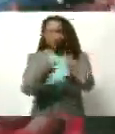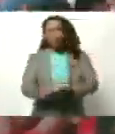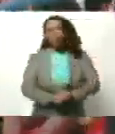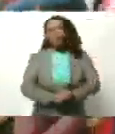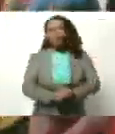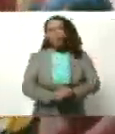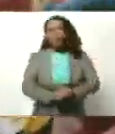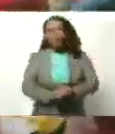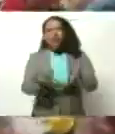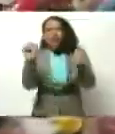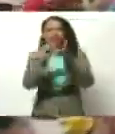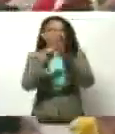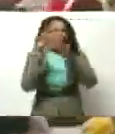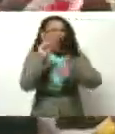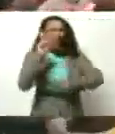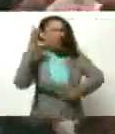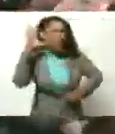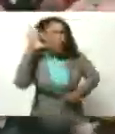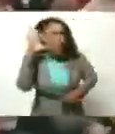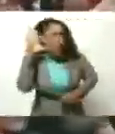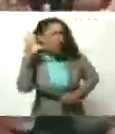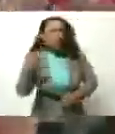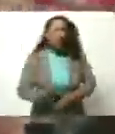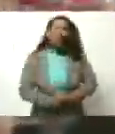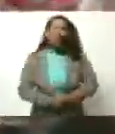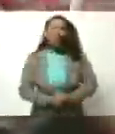está que no se oye